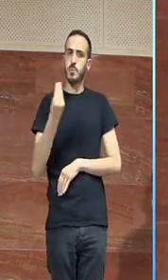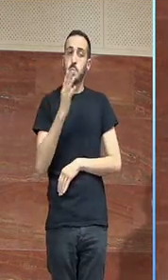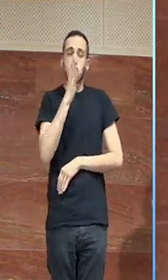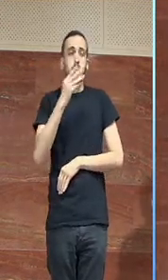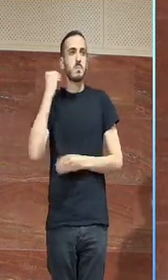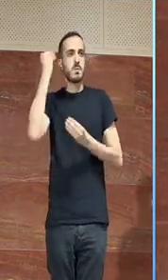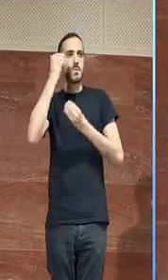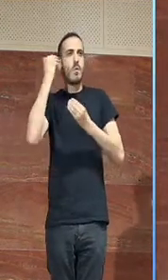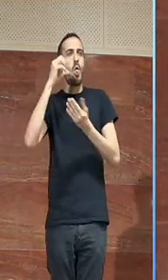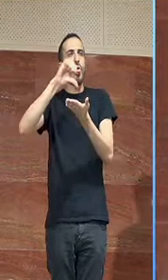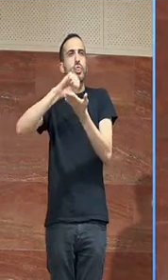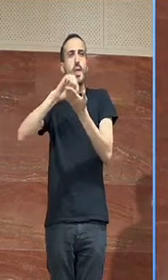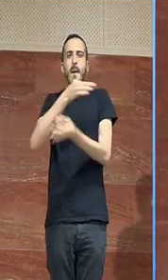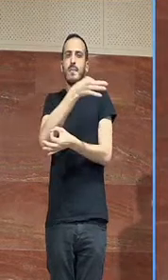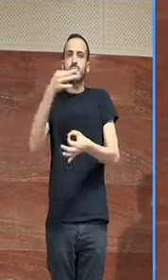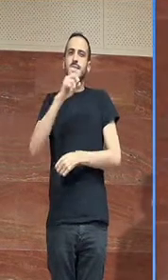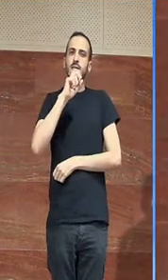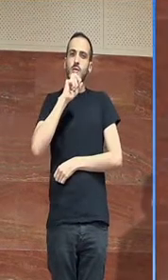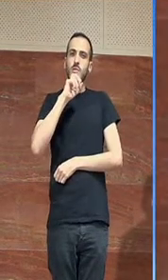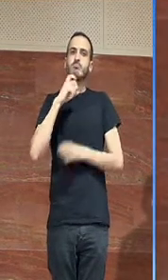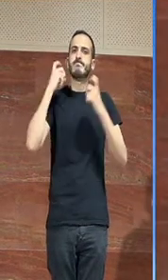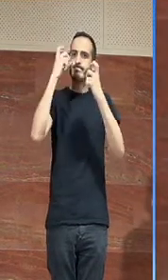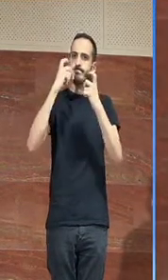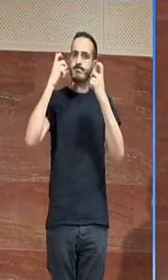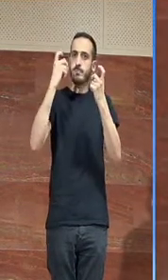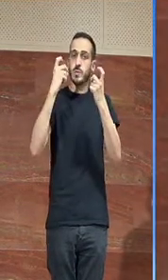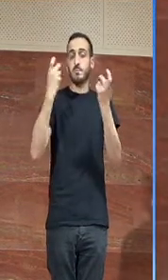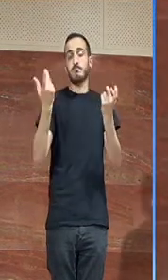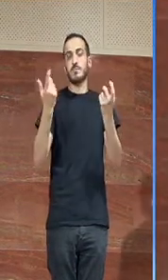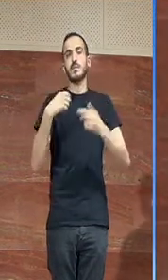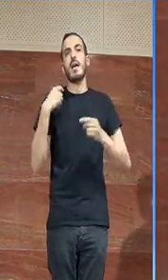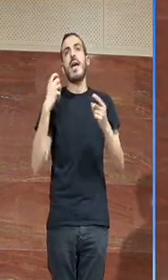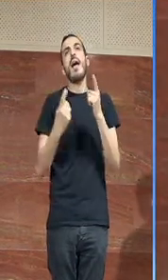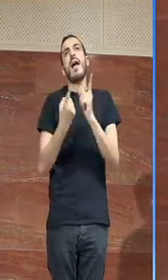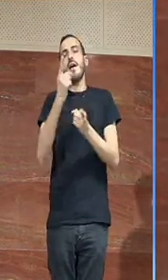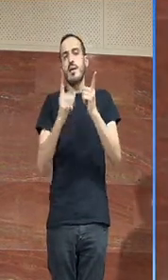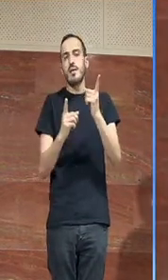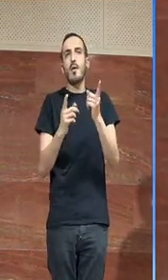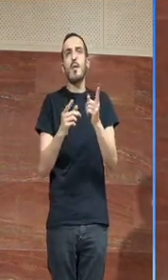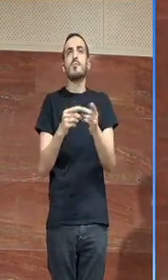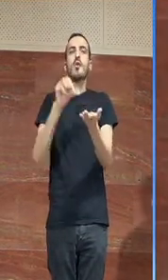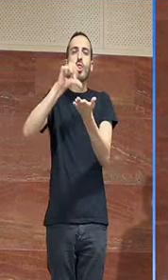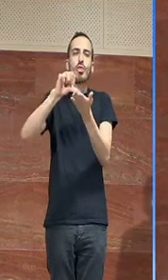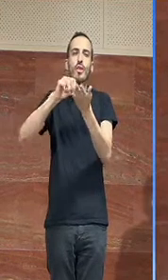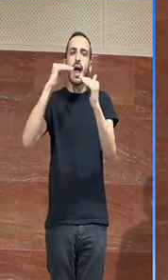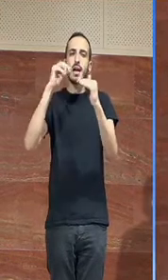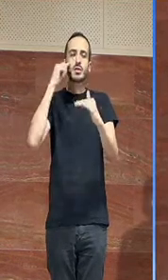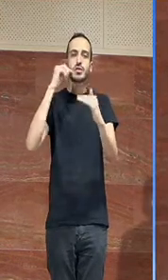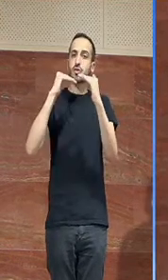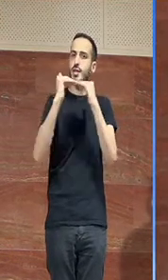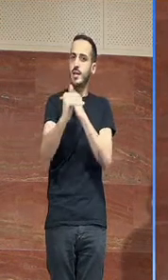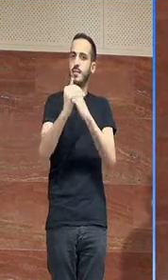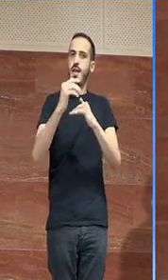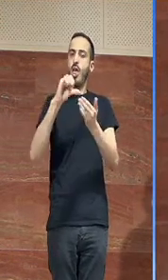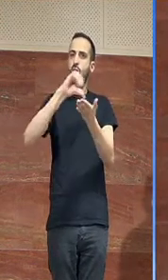que sean nuestras ciudades, ¿no? Estos calificativos, pues muchos de ellos son pues, ciudad sostenible, ciudad